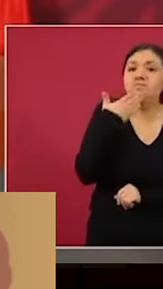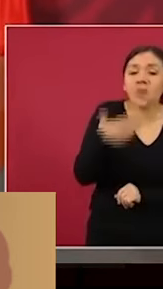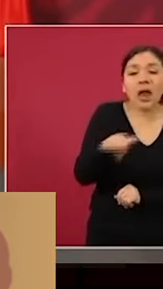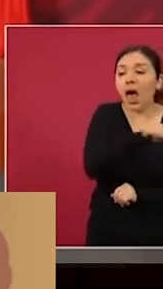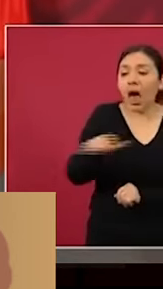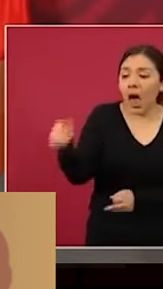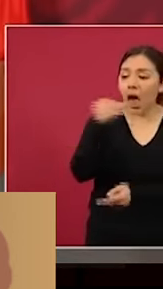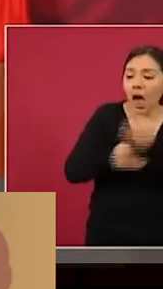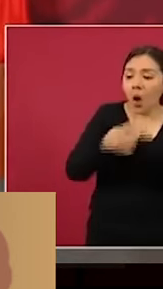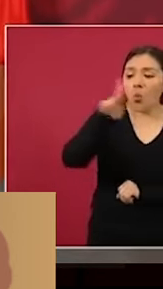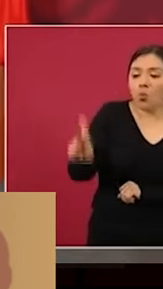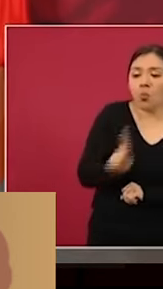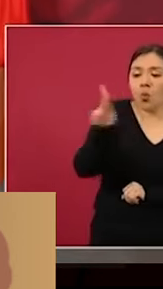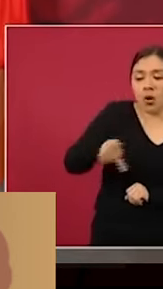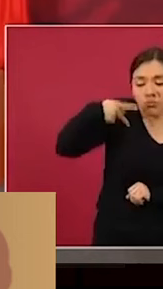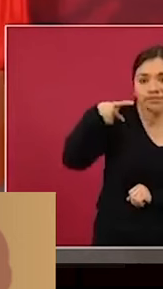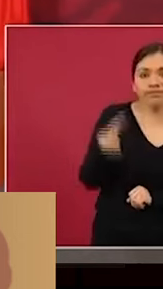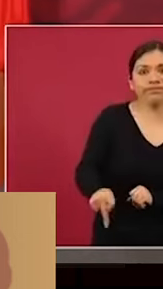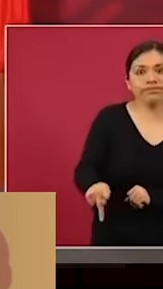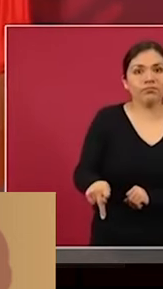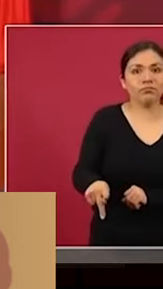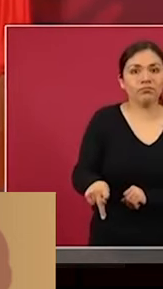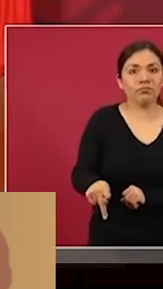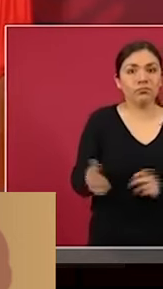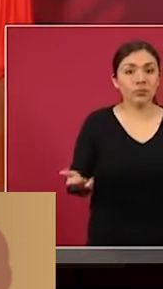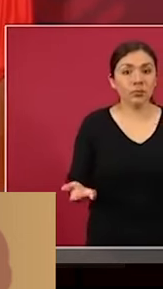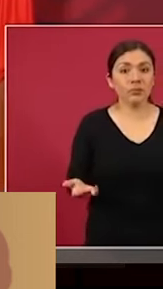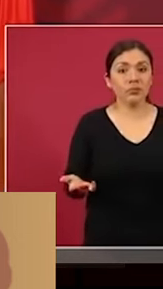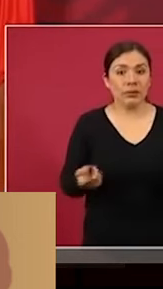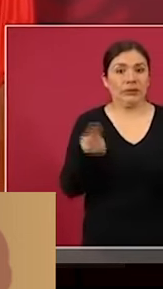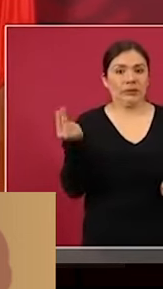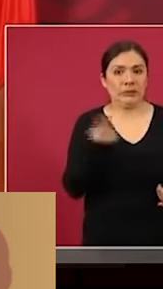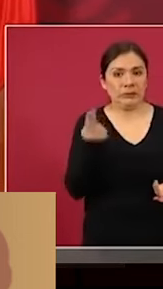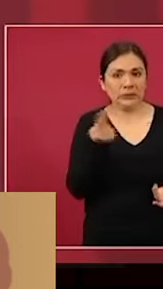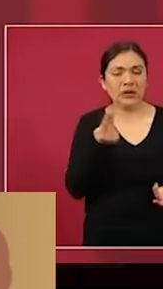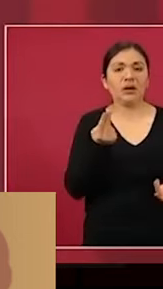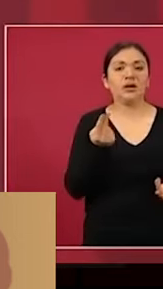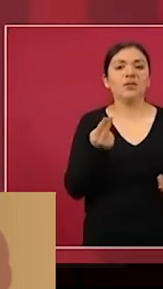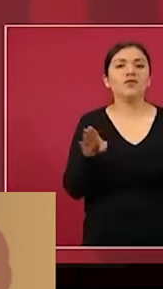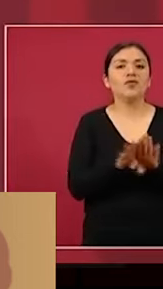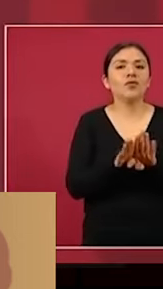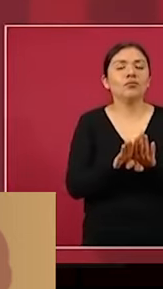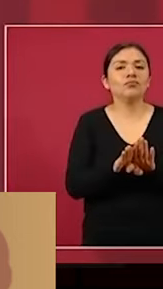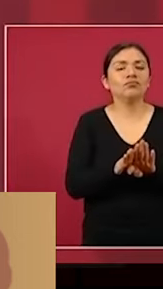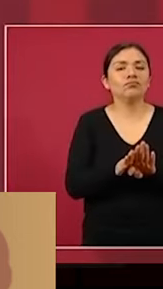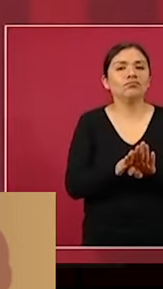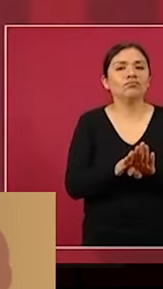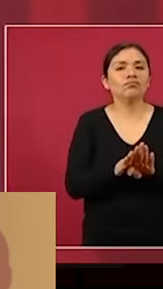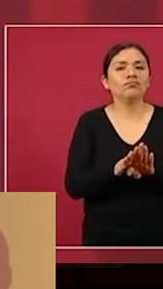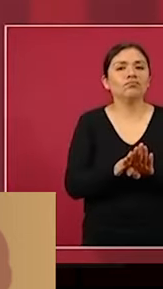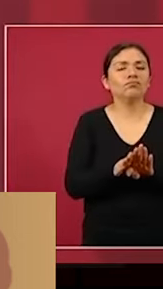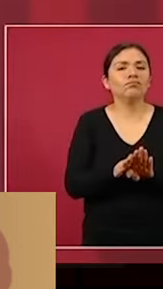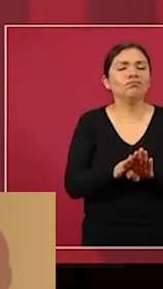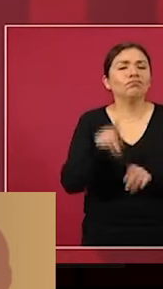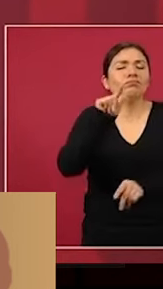más extrema derecha y de más extremo liberalismo, lo que van a tomar la leyenda negra para justificar su traición a España después de las guerras